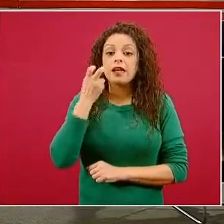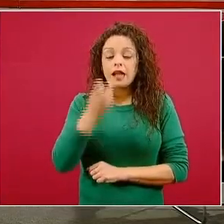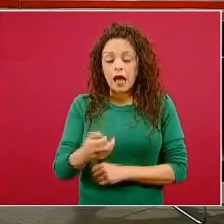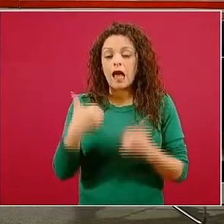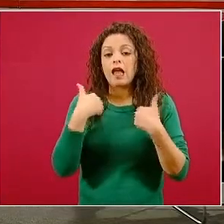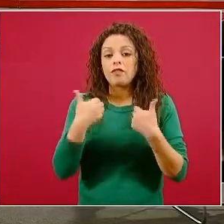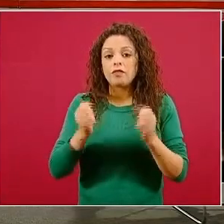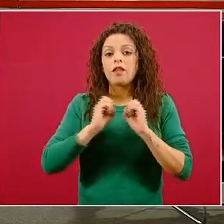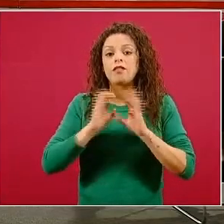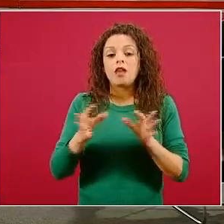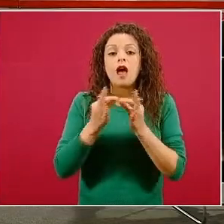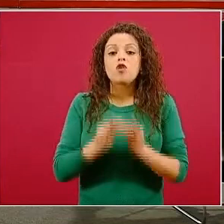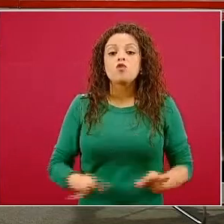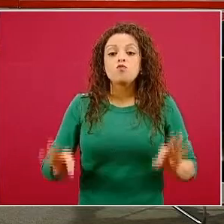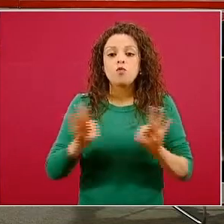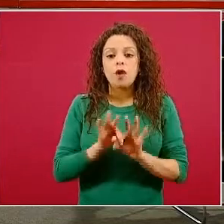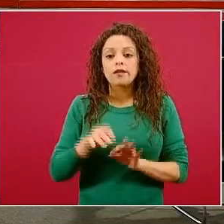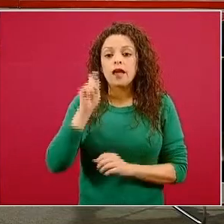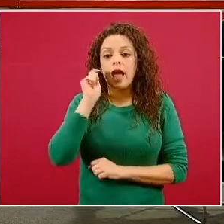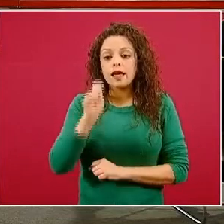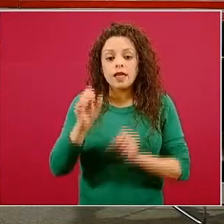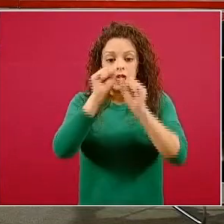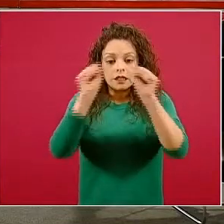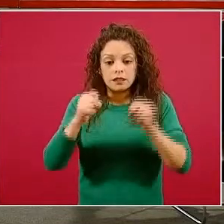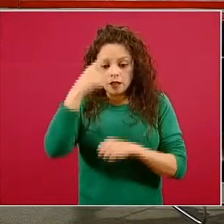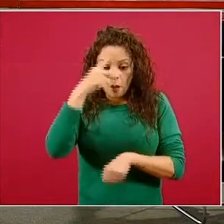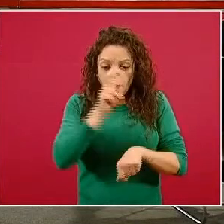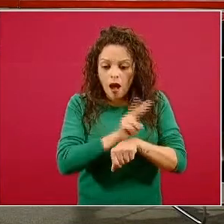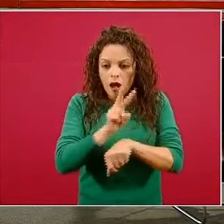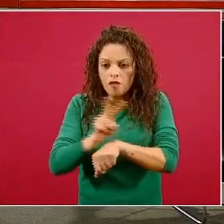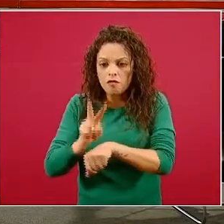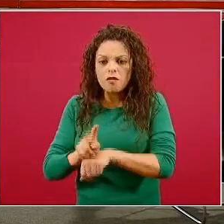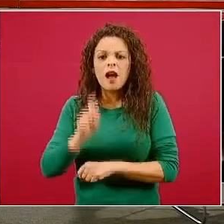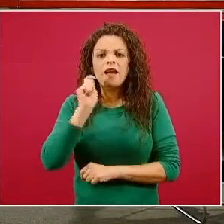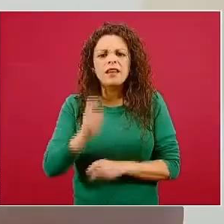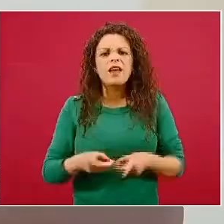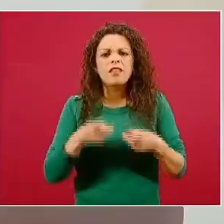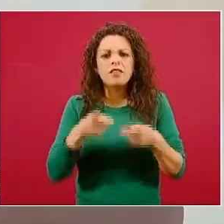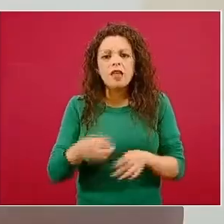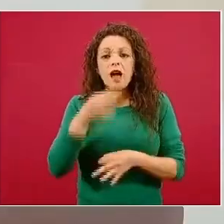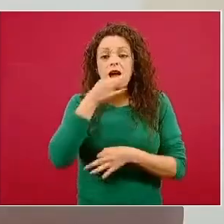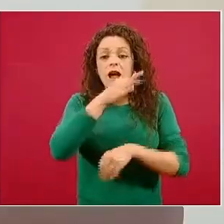pensar que el sistema de vigilancia lo que nos arroja es estos